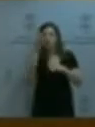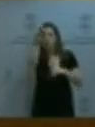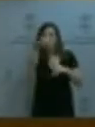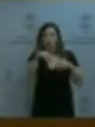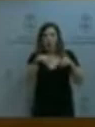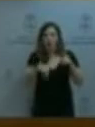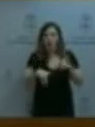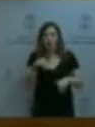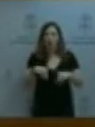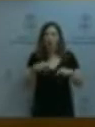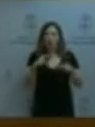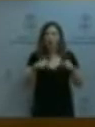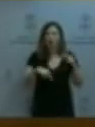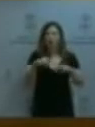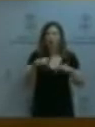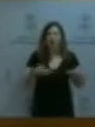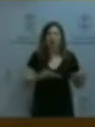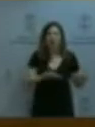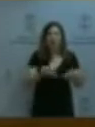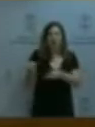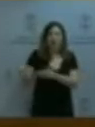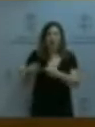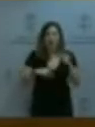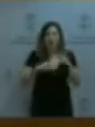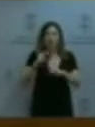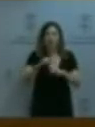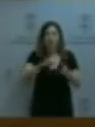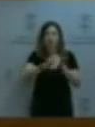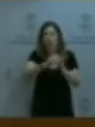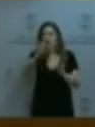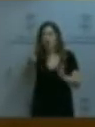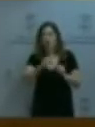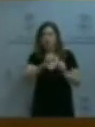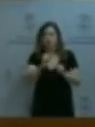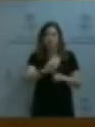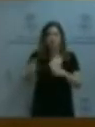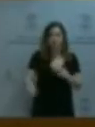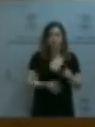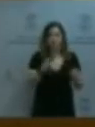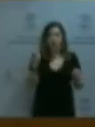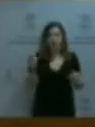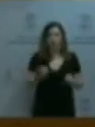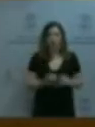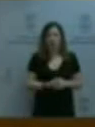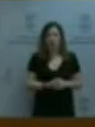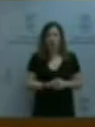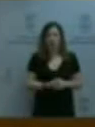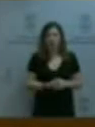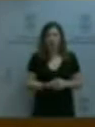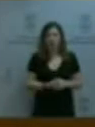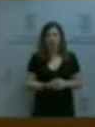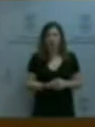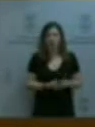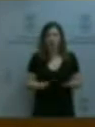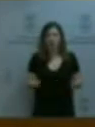de una manera, planes de otra manera, y rodiezmo, y el encierro de